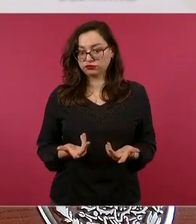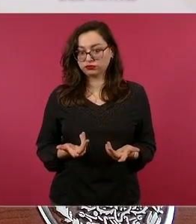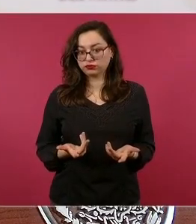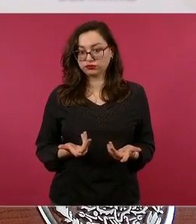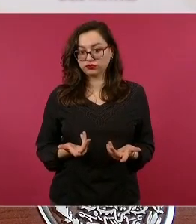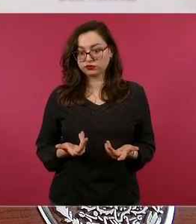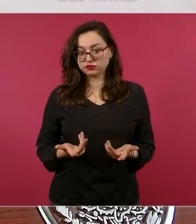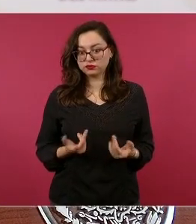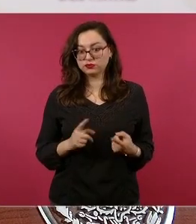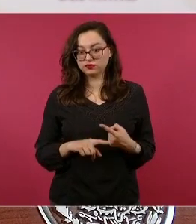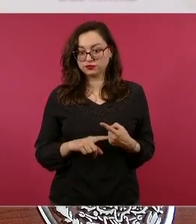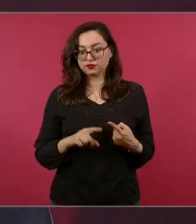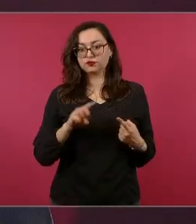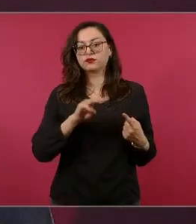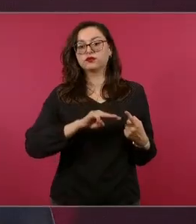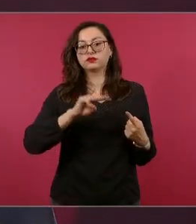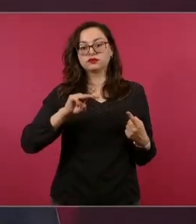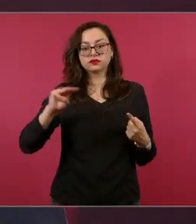en Michoacán.